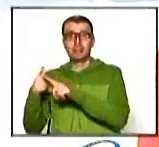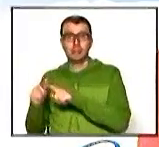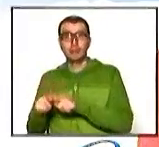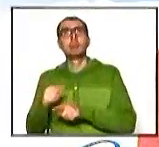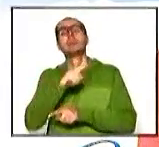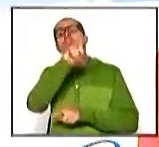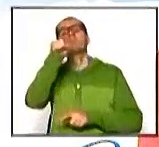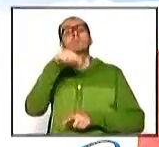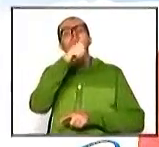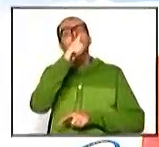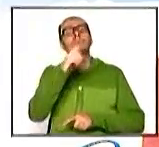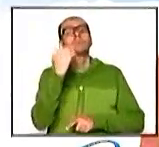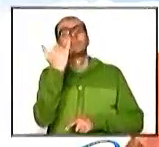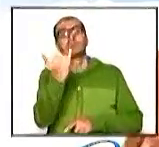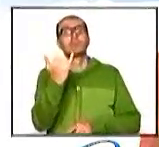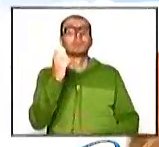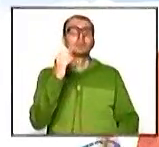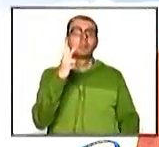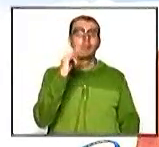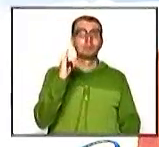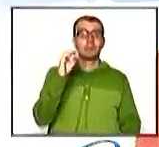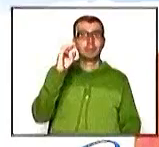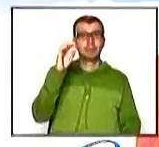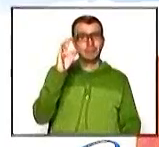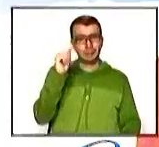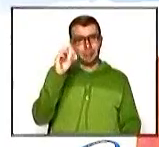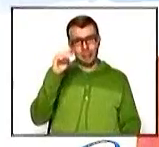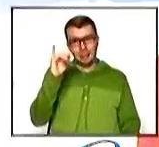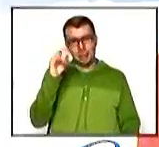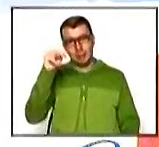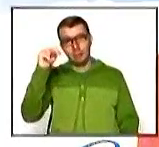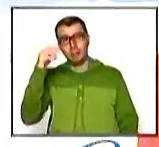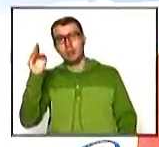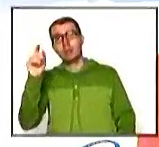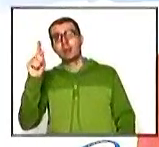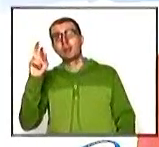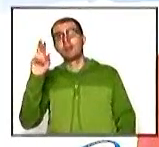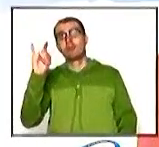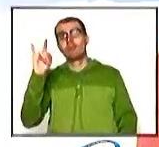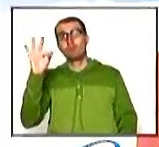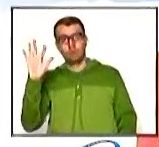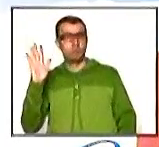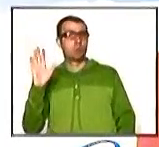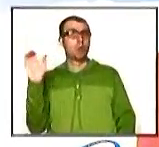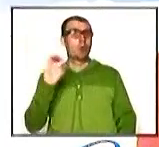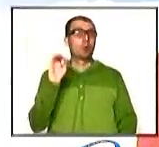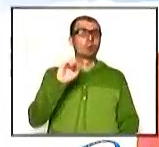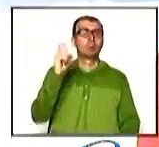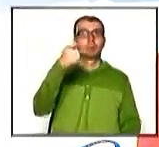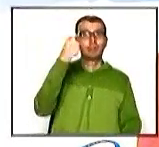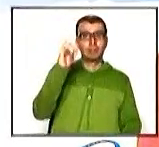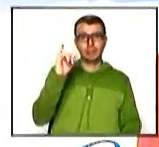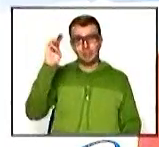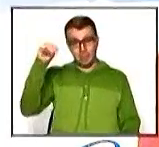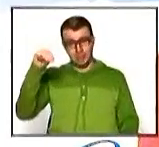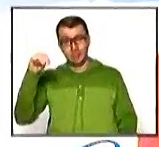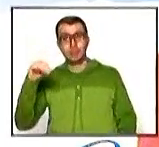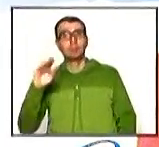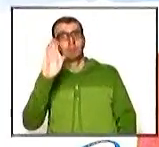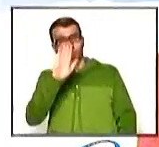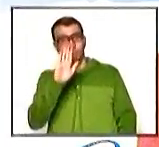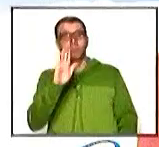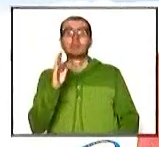Food, que son los alimentos donde venden vitaminas y demás, o los GMC, son cadenas donde ustedes pueden